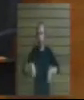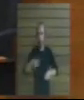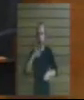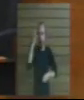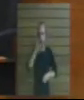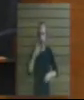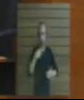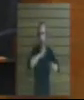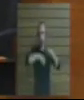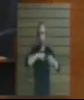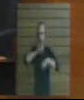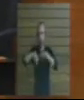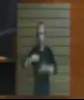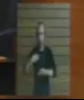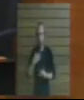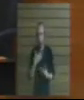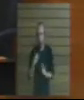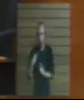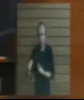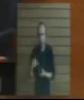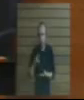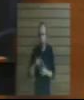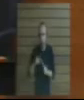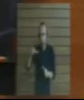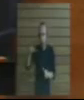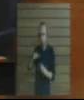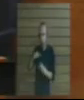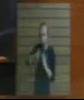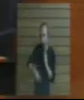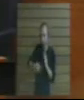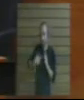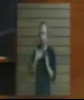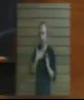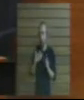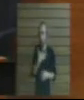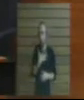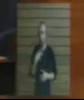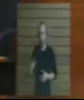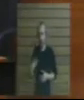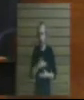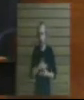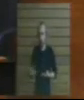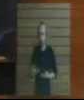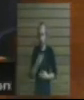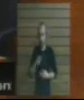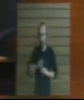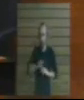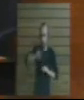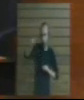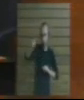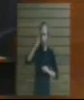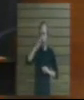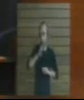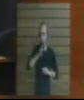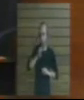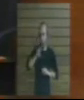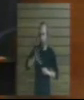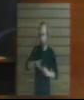del convenio económico. Le voy a dar las tres últimas. 553 millones de euros la aportación en el año